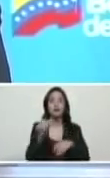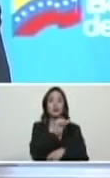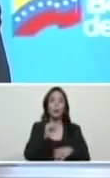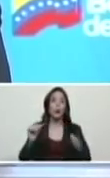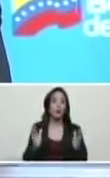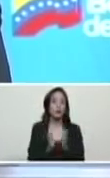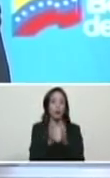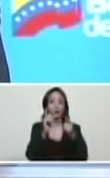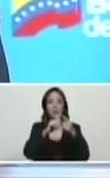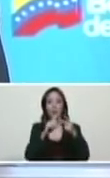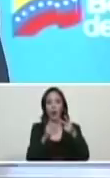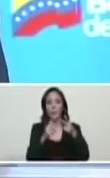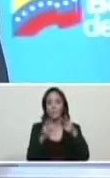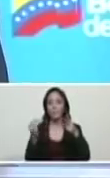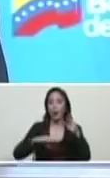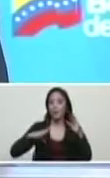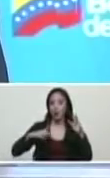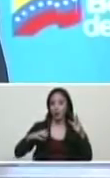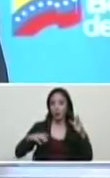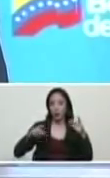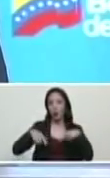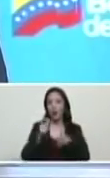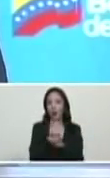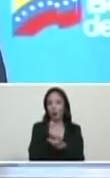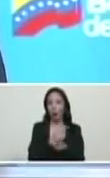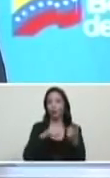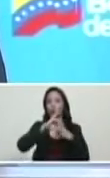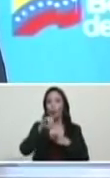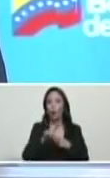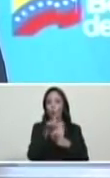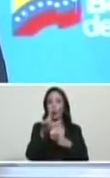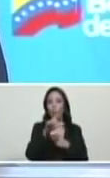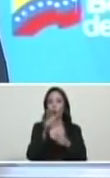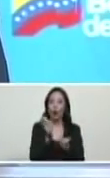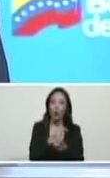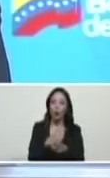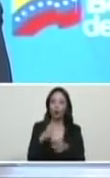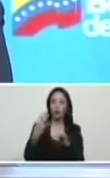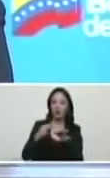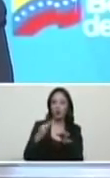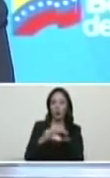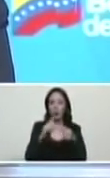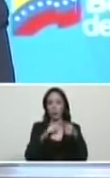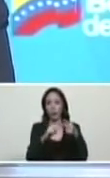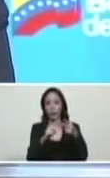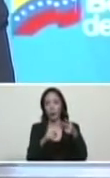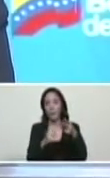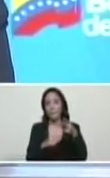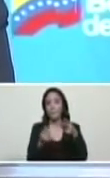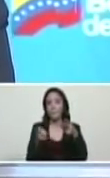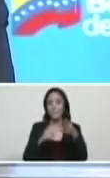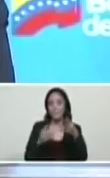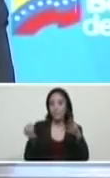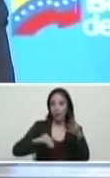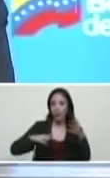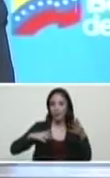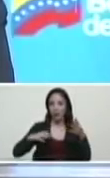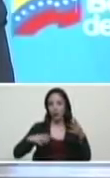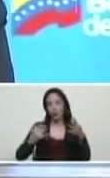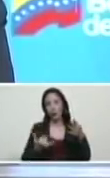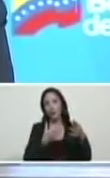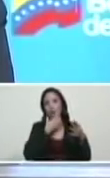Santa, las vacaciones escolares de julio, agosto, septiembre, y ahora las vacaciones de